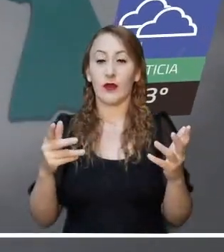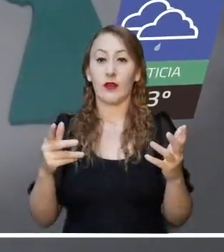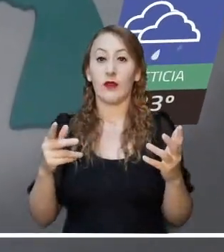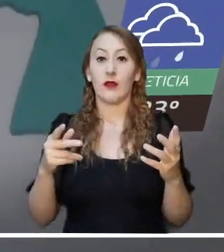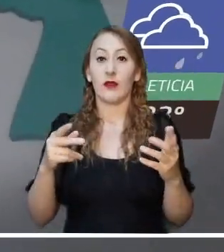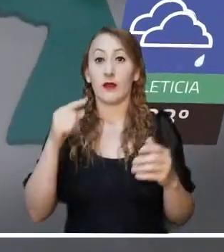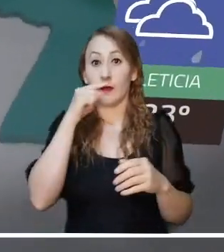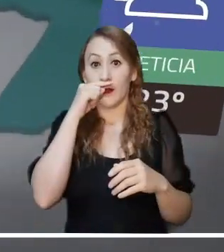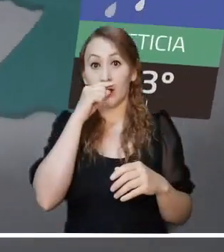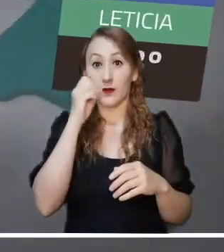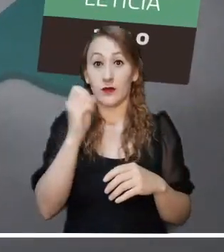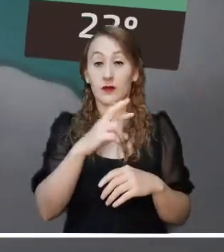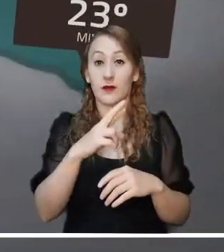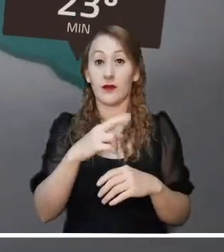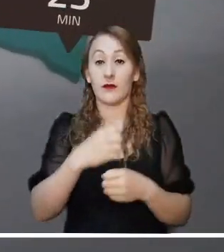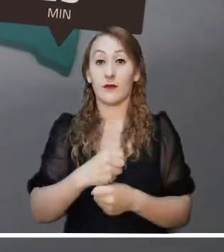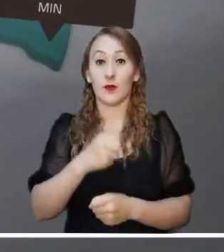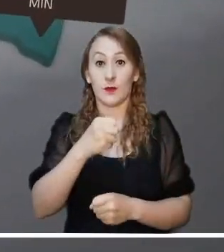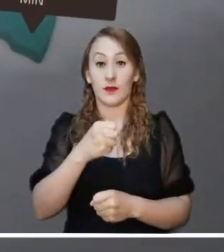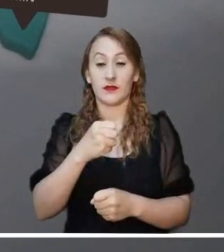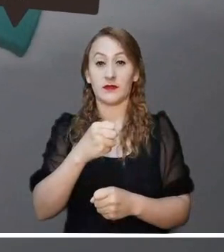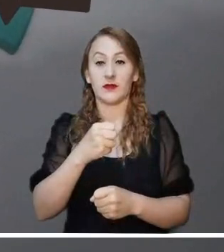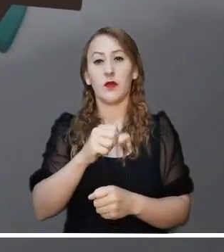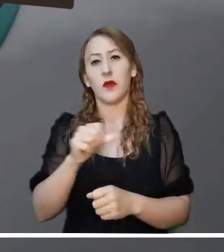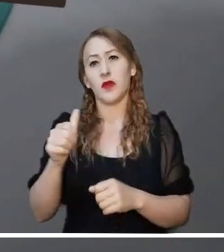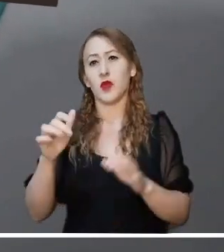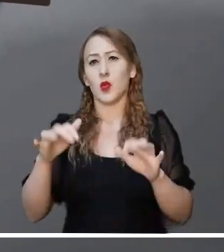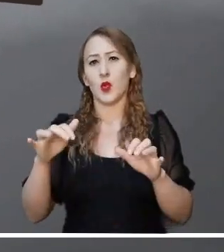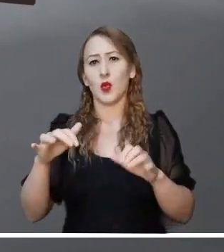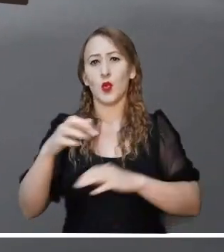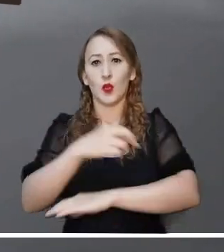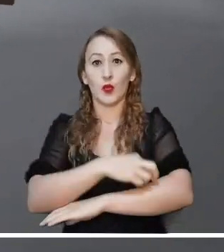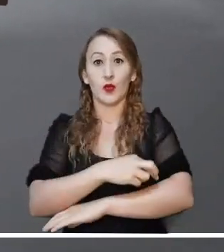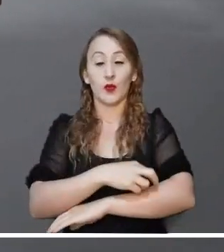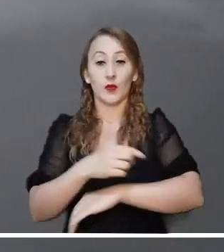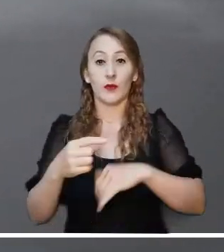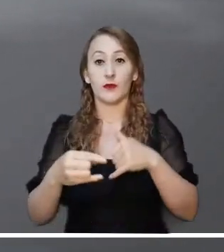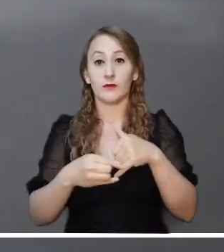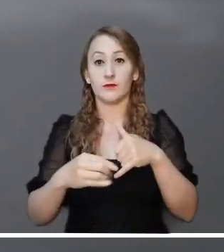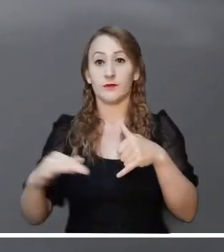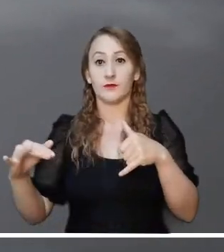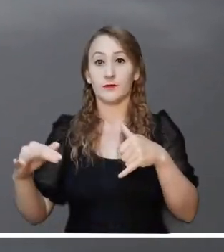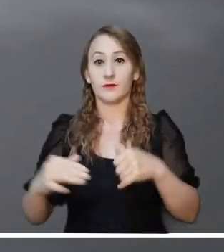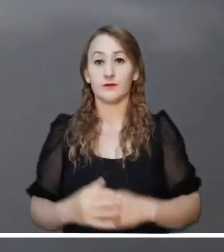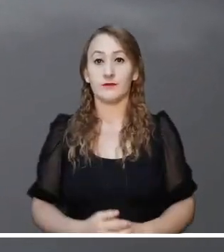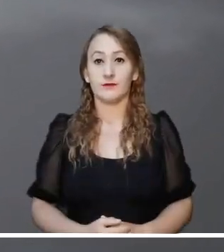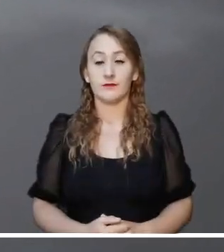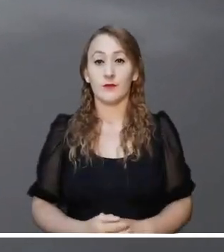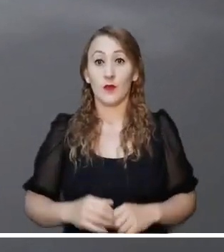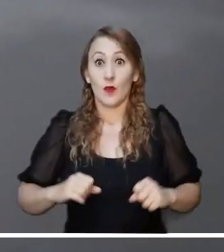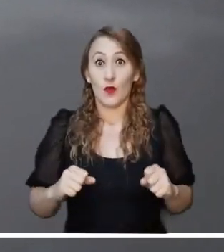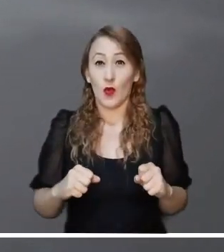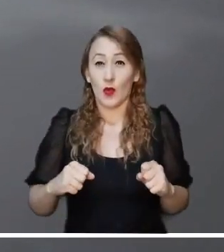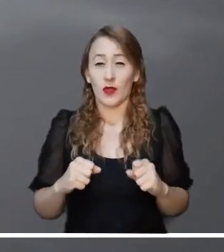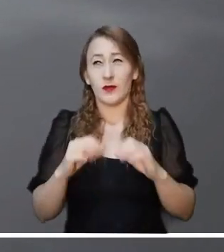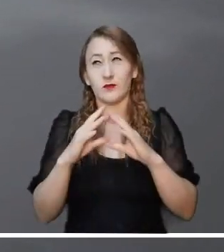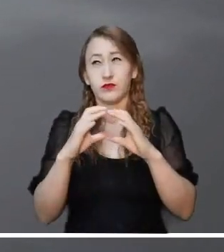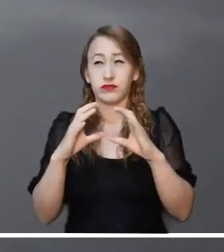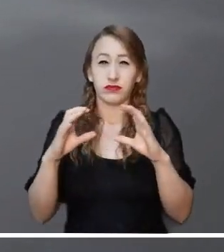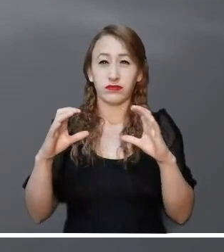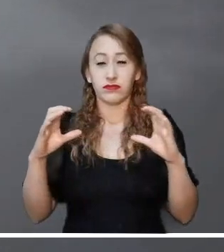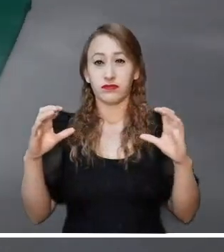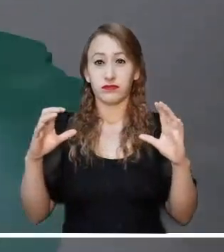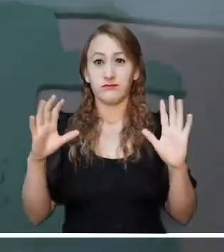Anochece en la Amazonía y los pronósticos anuncian lluvias entre moderadas y fuertes en la región, las más importantes en el occidente de Caquetá y Putumayo.